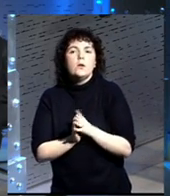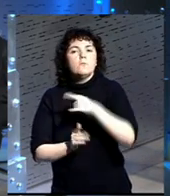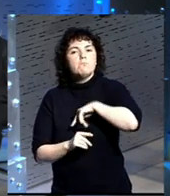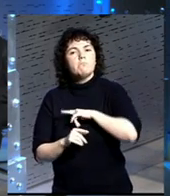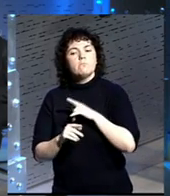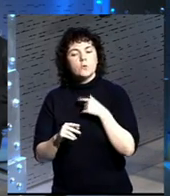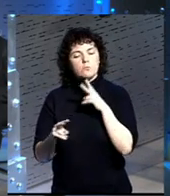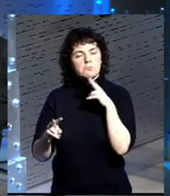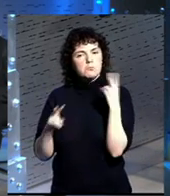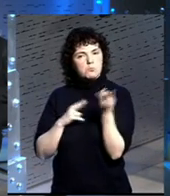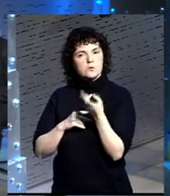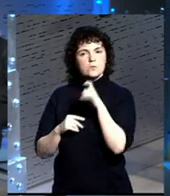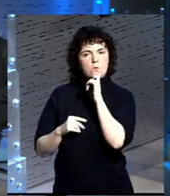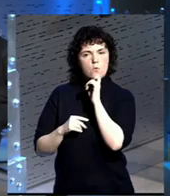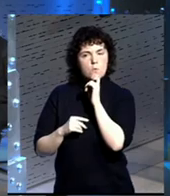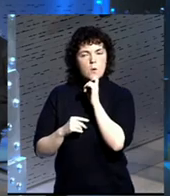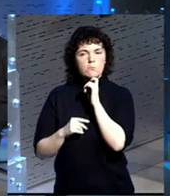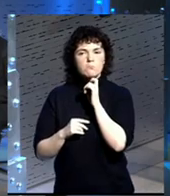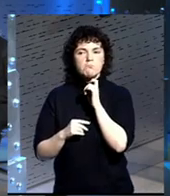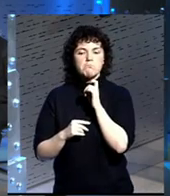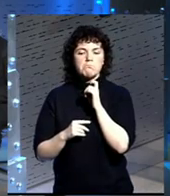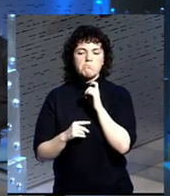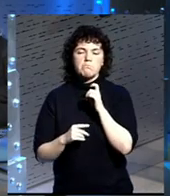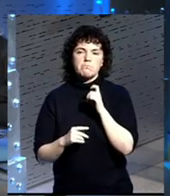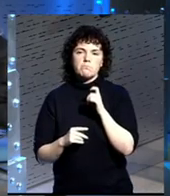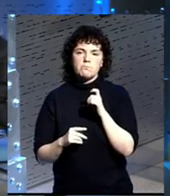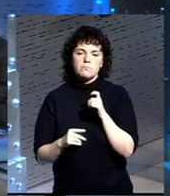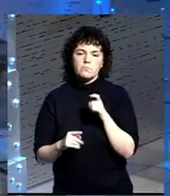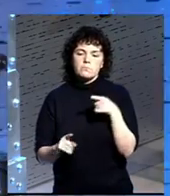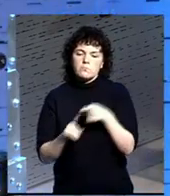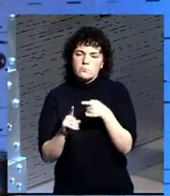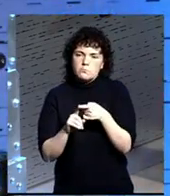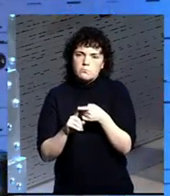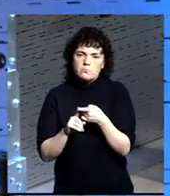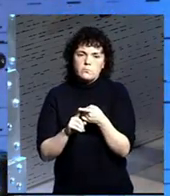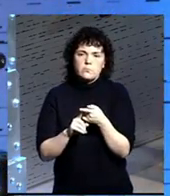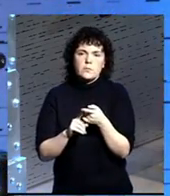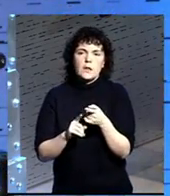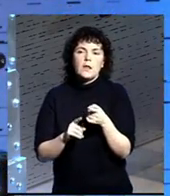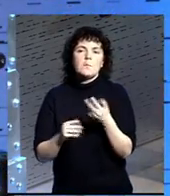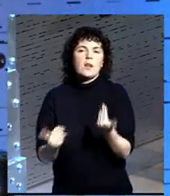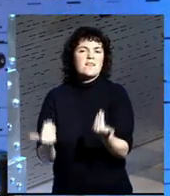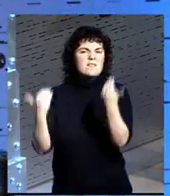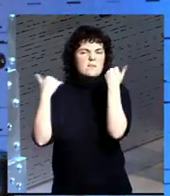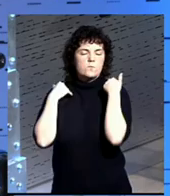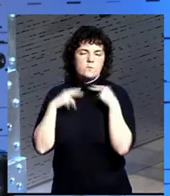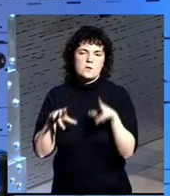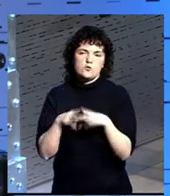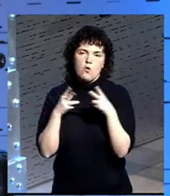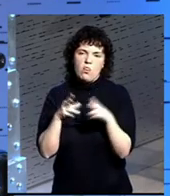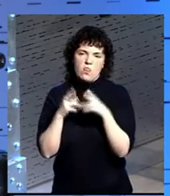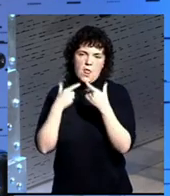reacción ahí ha sido enfatizar y voy a usar esa expresión que decía Karina, de la responsabilidad social